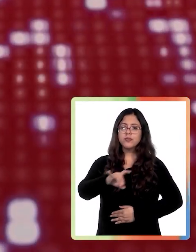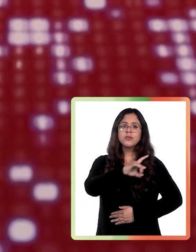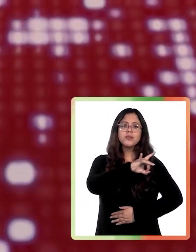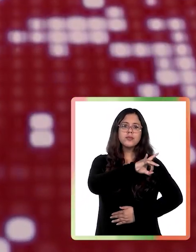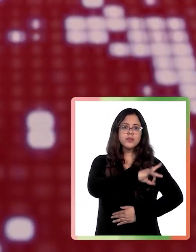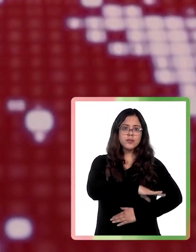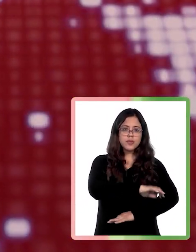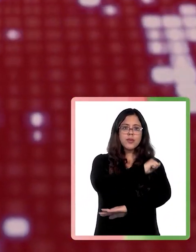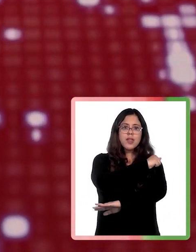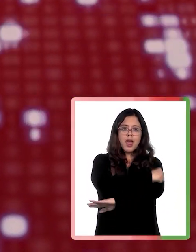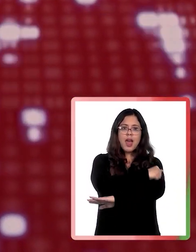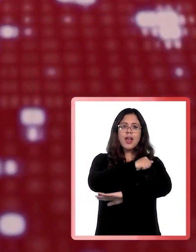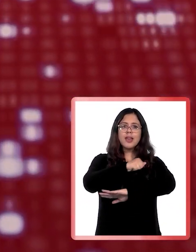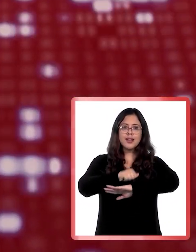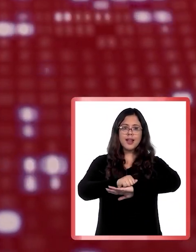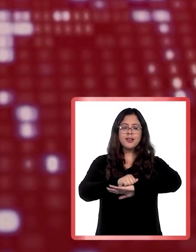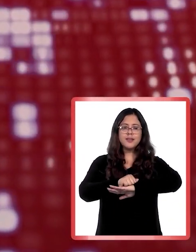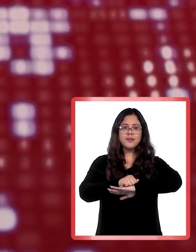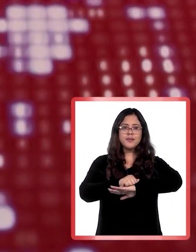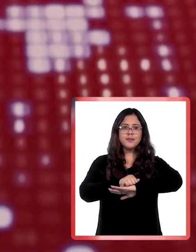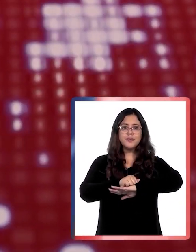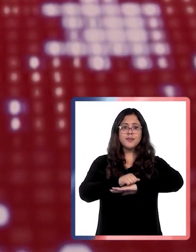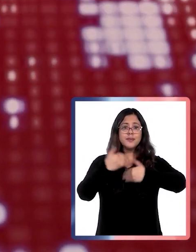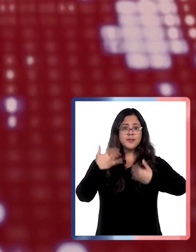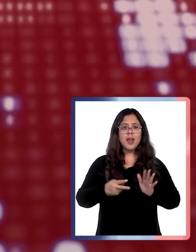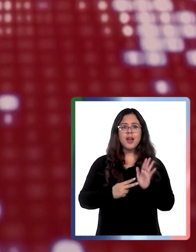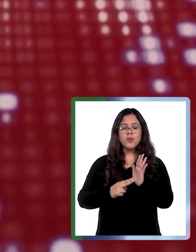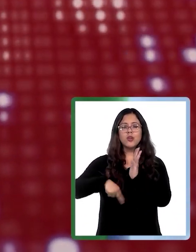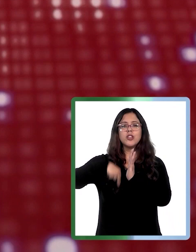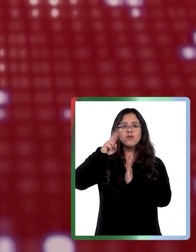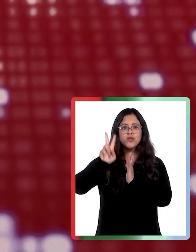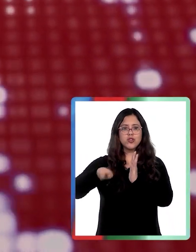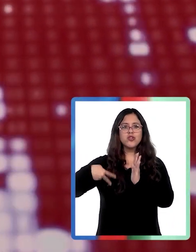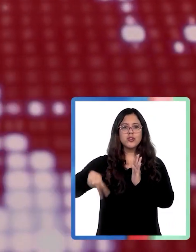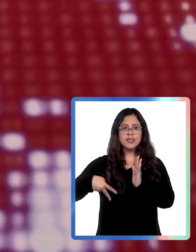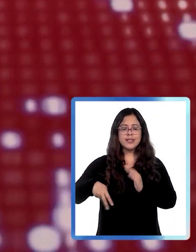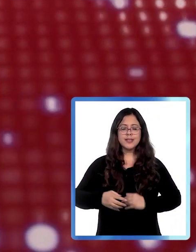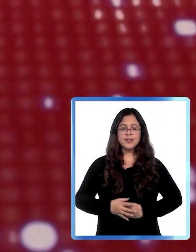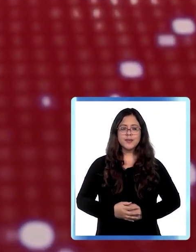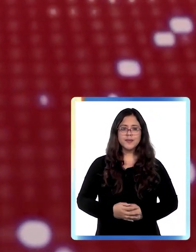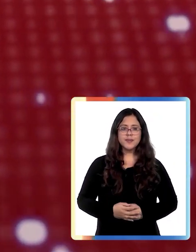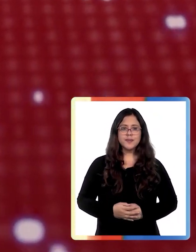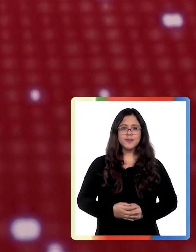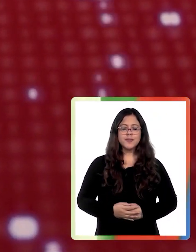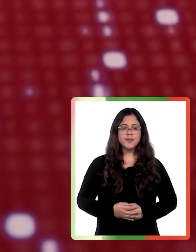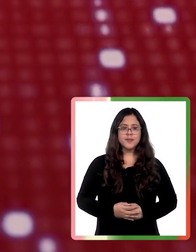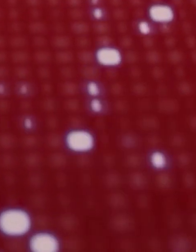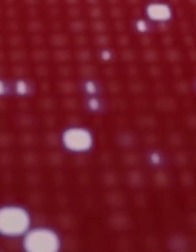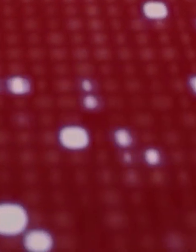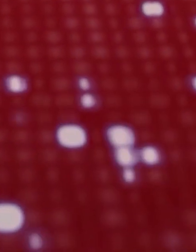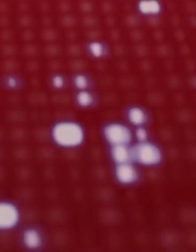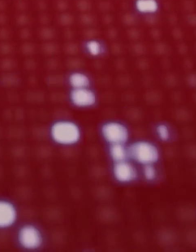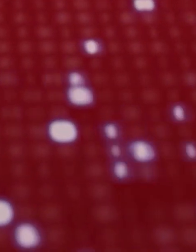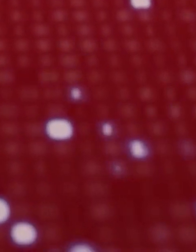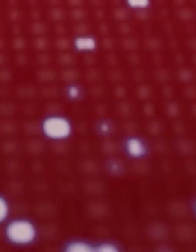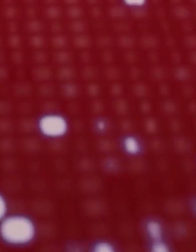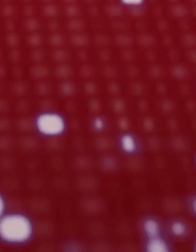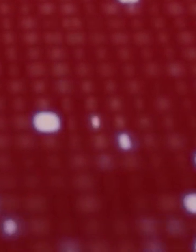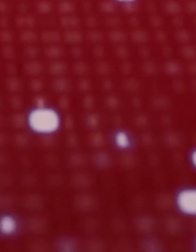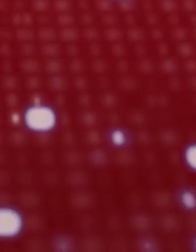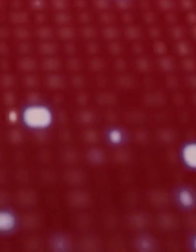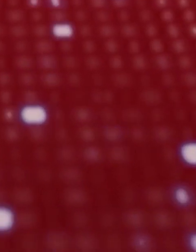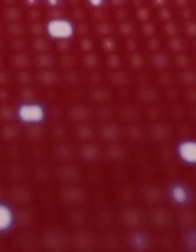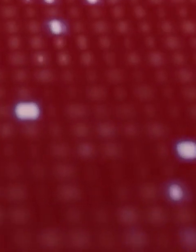Asociación Regional de Canales de Televisión de Señal Abierta de Chile. Arcatel presentó Portavoz Noticias.